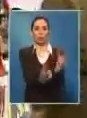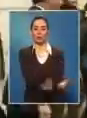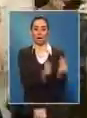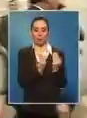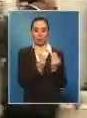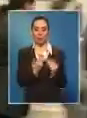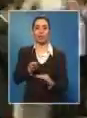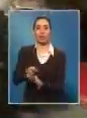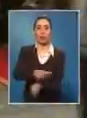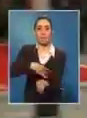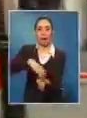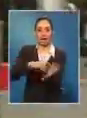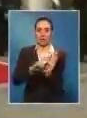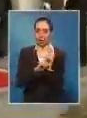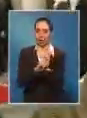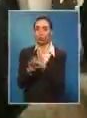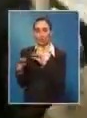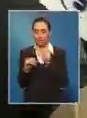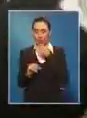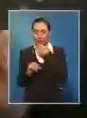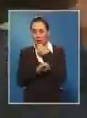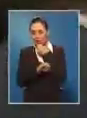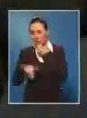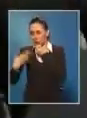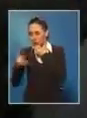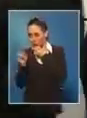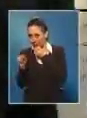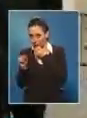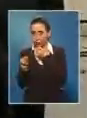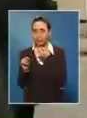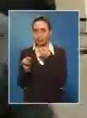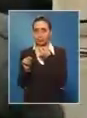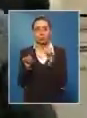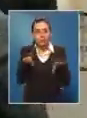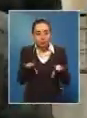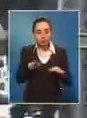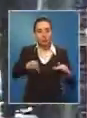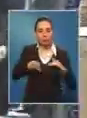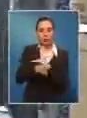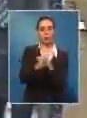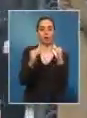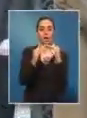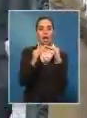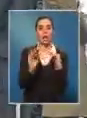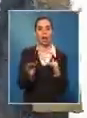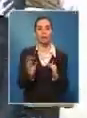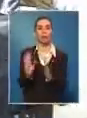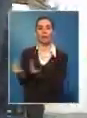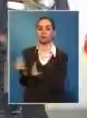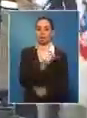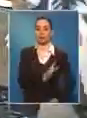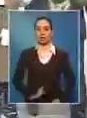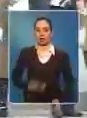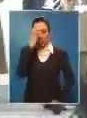llegó hasta la Plaza de la Constitución. Vamos a hablar un poco más de eso posteriormente. Y de inmediato se dirigió hasta el Palacio de la Moneda, donde lo esperaba la presidenta